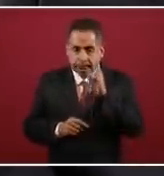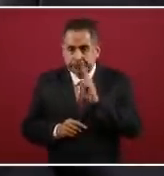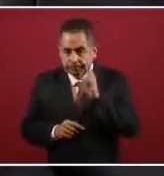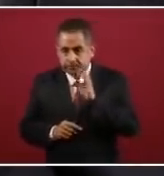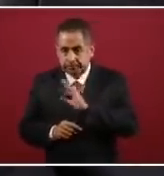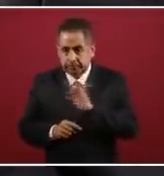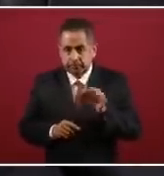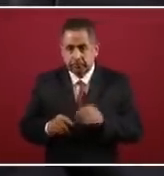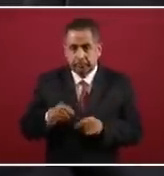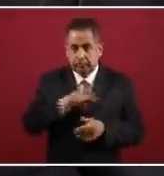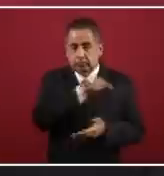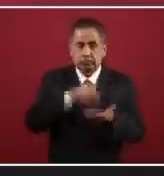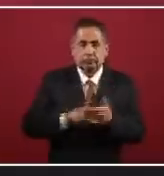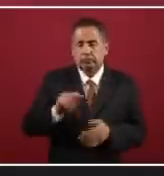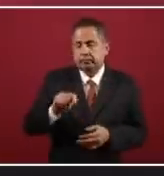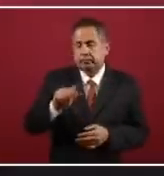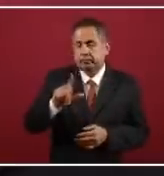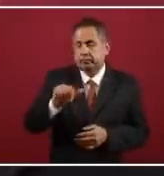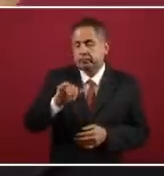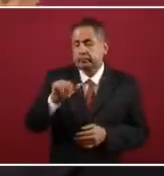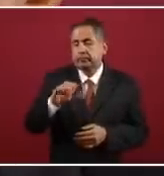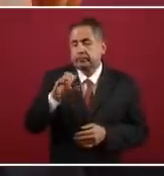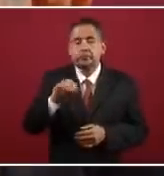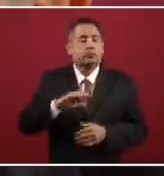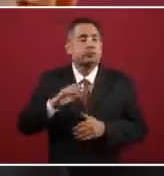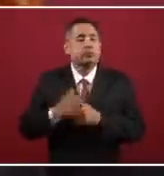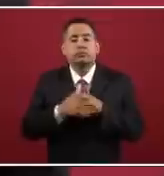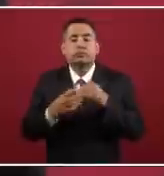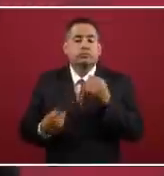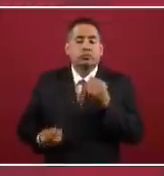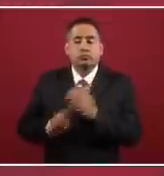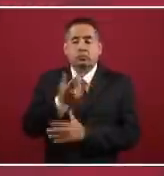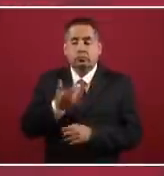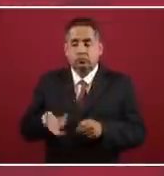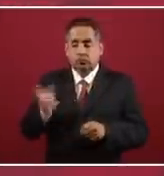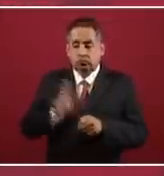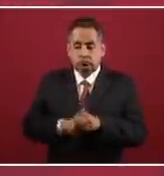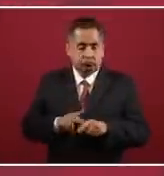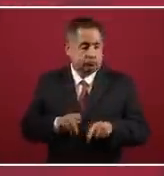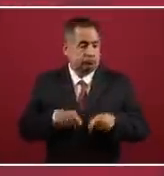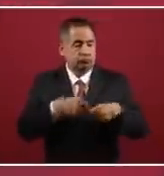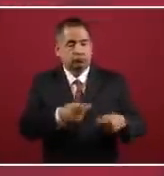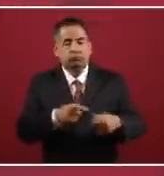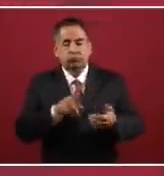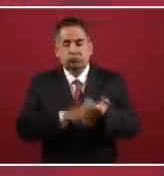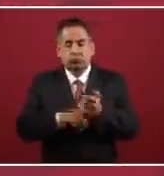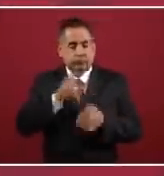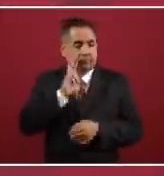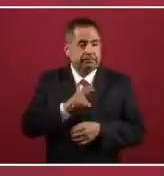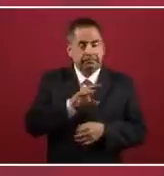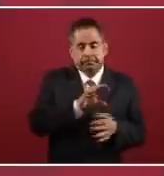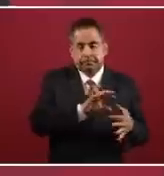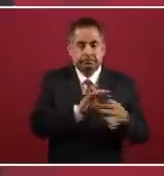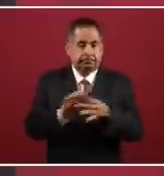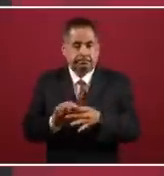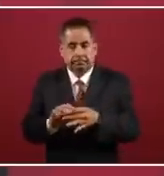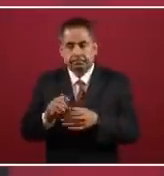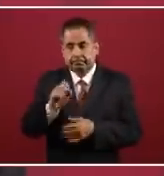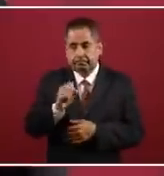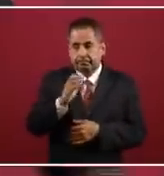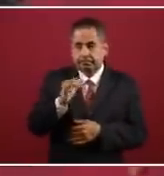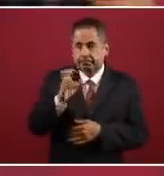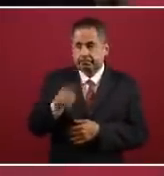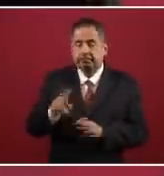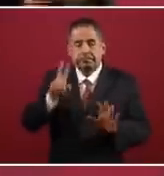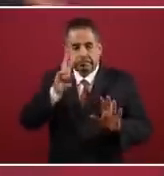en Tlaxiaco y que este nuevo hospital pase a formar parte del Instituto de Salud para el